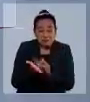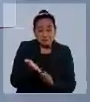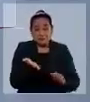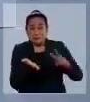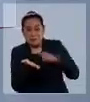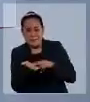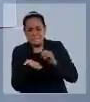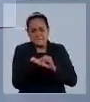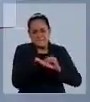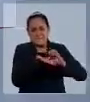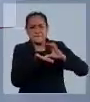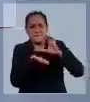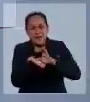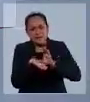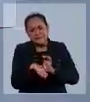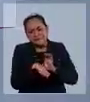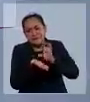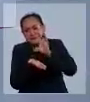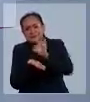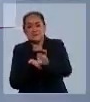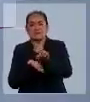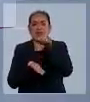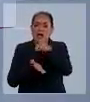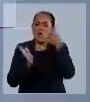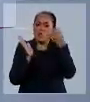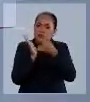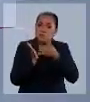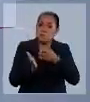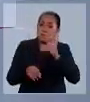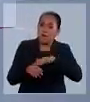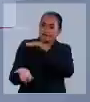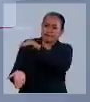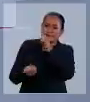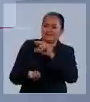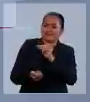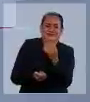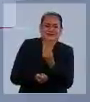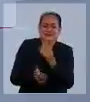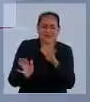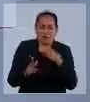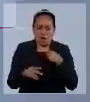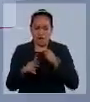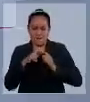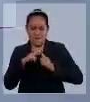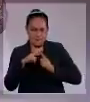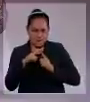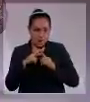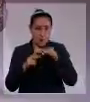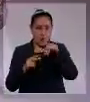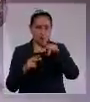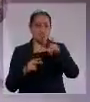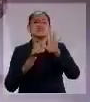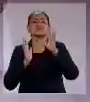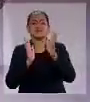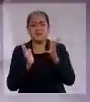Duplicarlo y no se necesita cobrar más impuestos para eso. Tengo la fórmula, ya lo hicimos en Nuevo León y lo podemos hacer en el